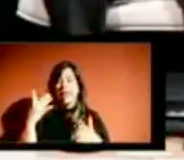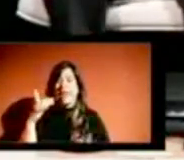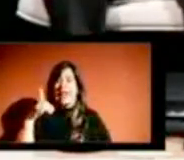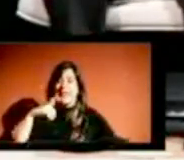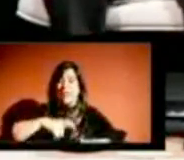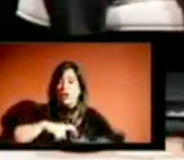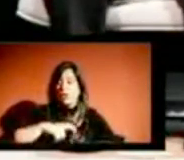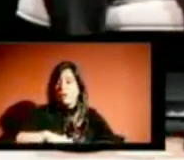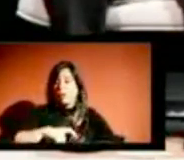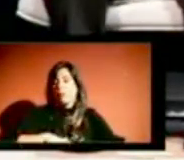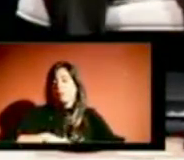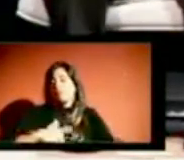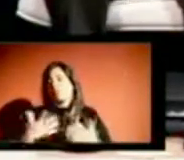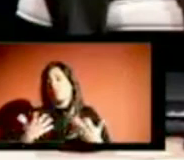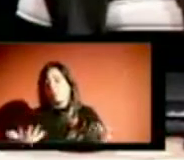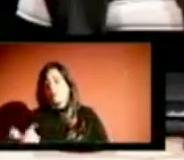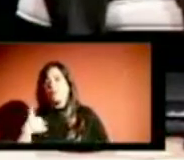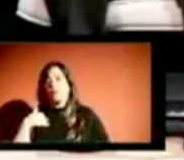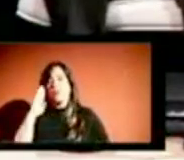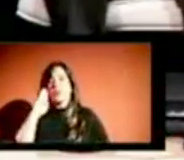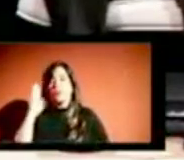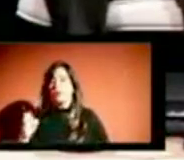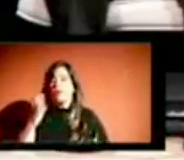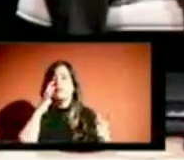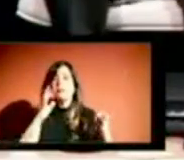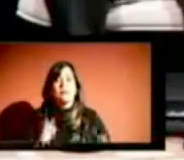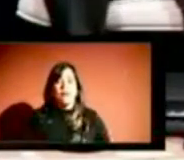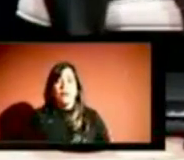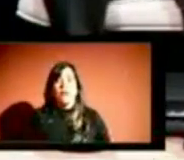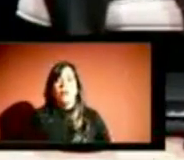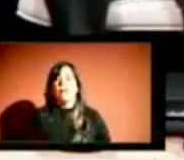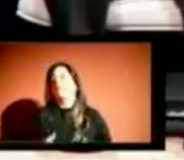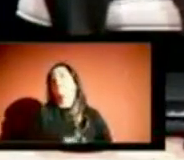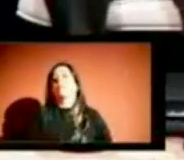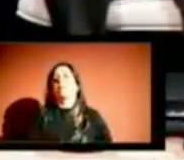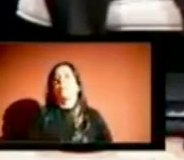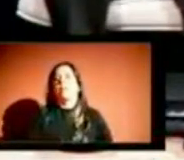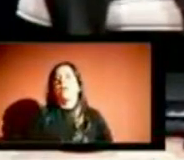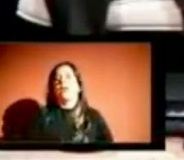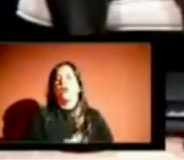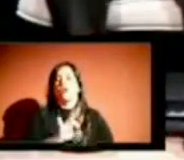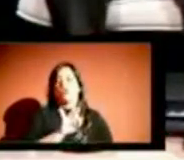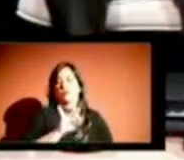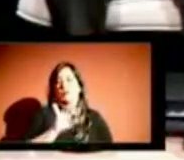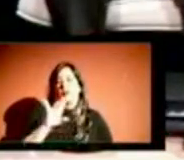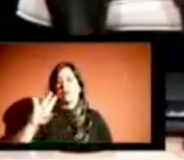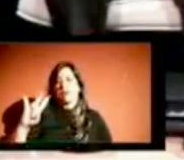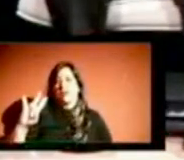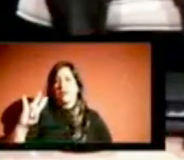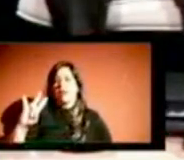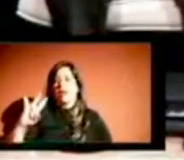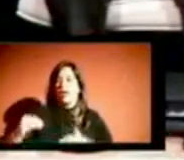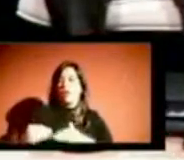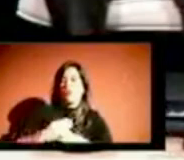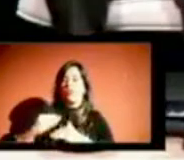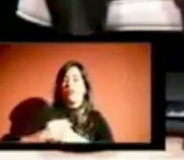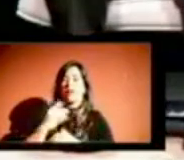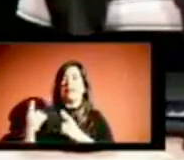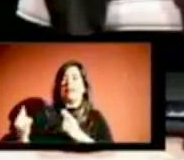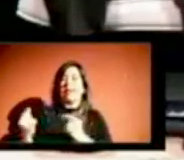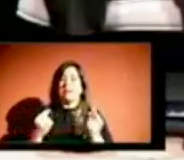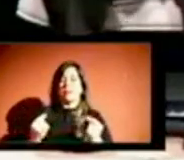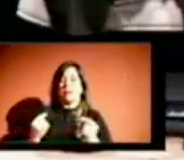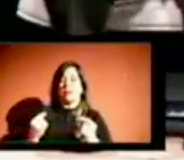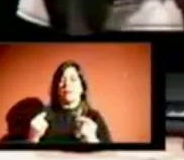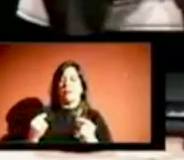momento, pues, vamos a seguir tomando decisiones, pues ya yo acogí 87 recomendaciones de curso de acción que me